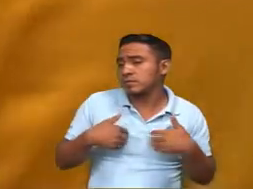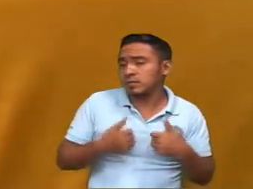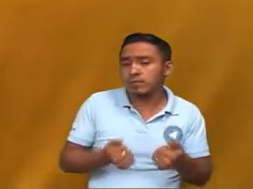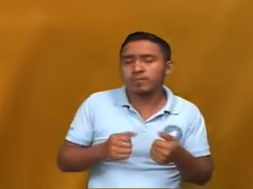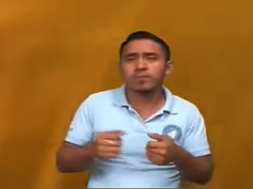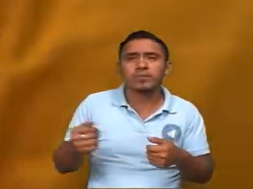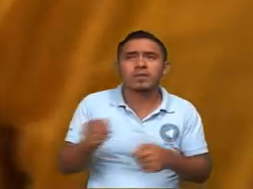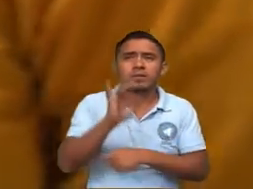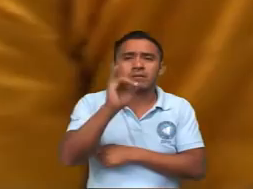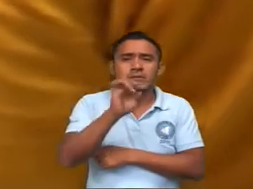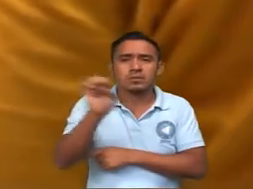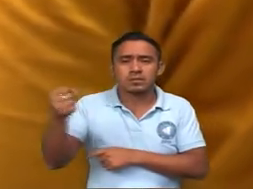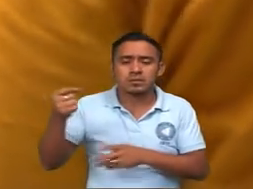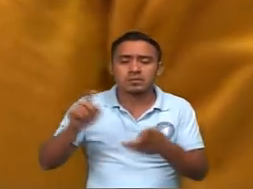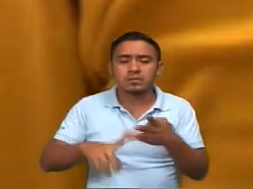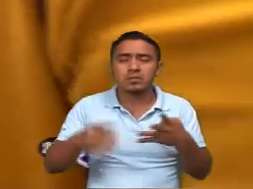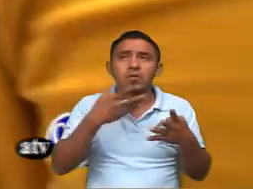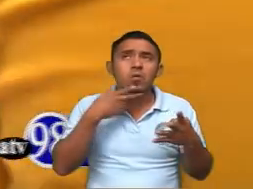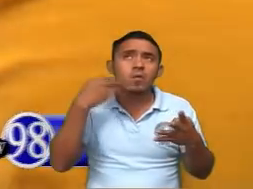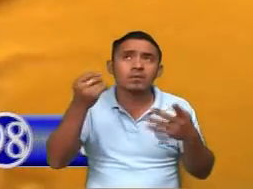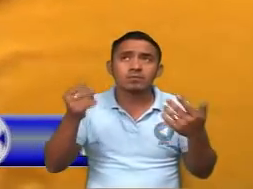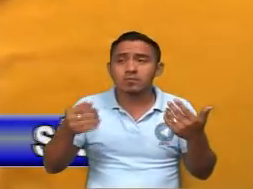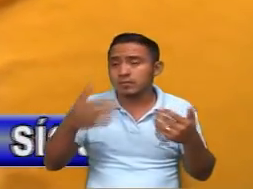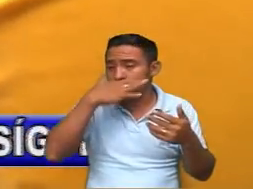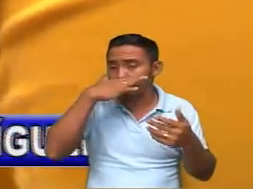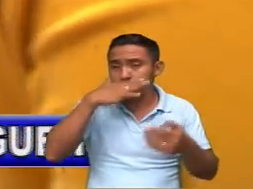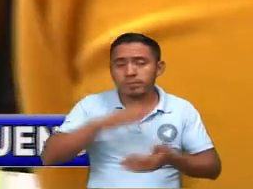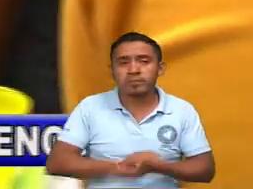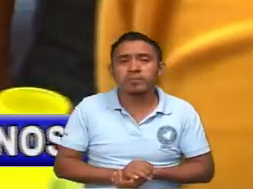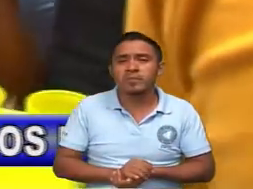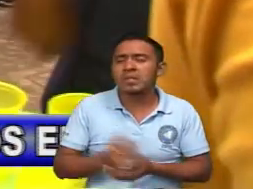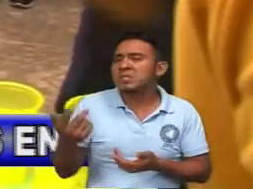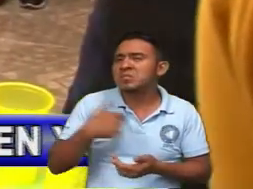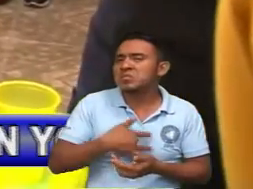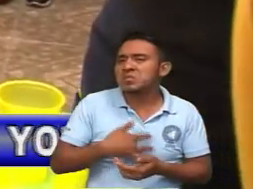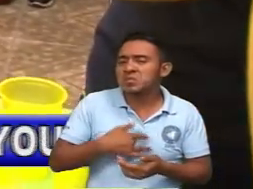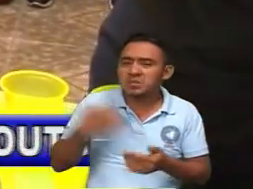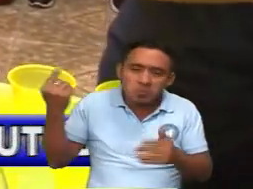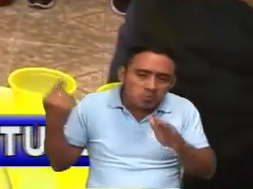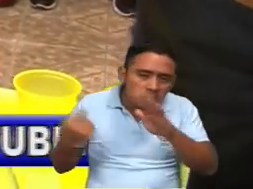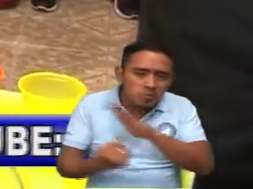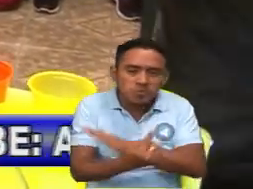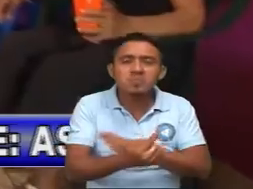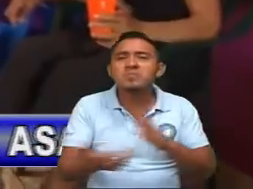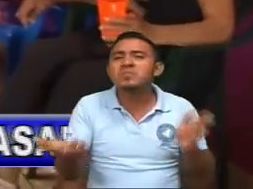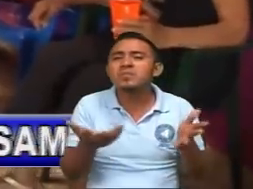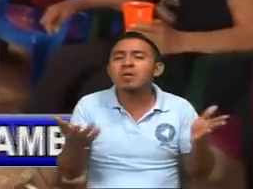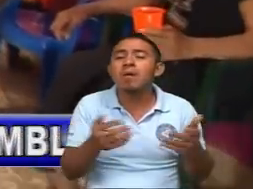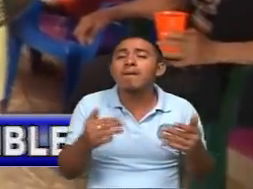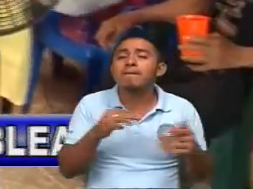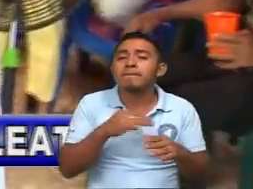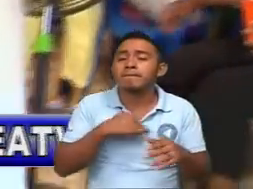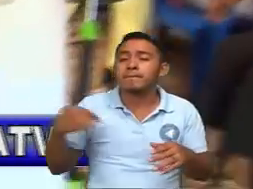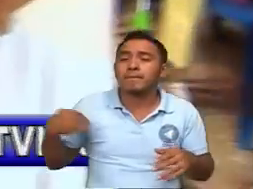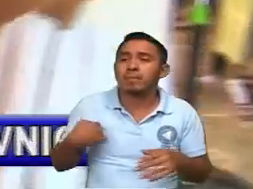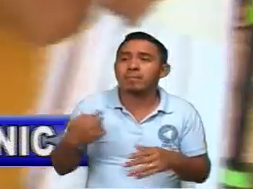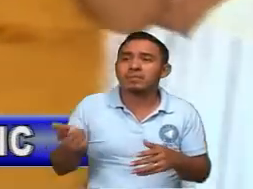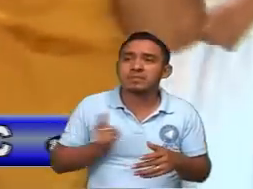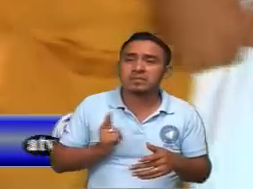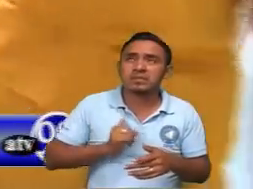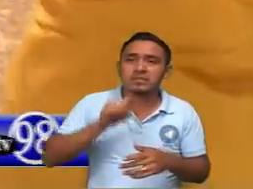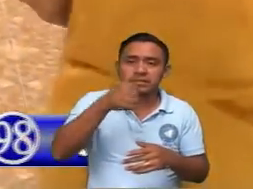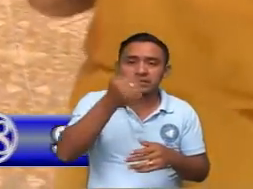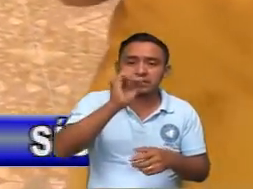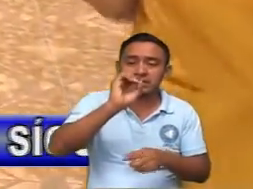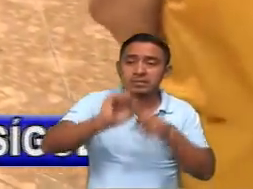Seguridad Social y la Juventud Sandinista. El único requisito para recibir todas las atenciones de sus miembros es tener